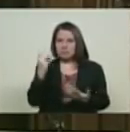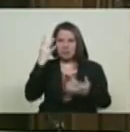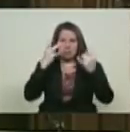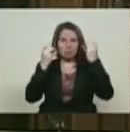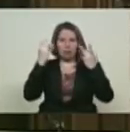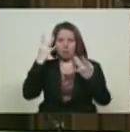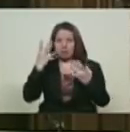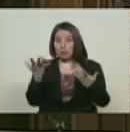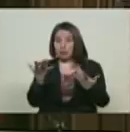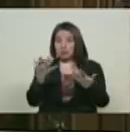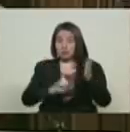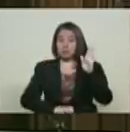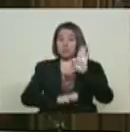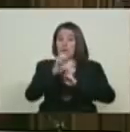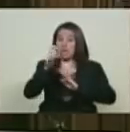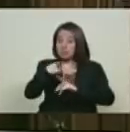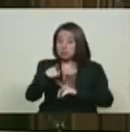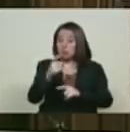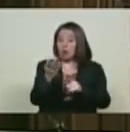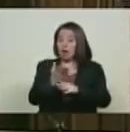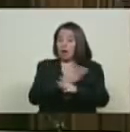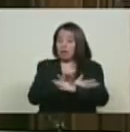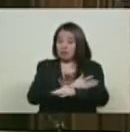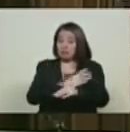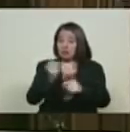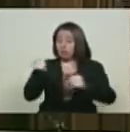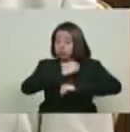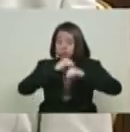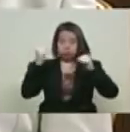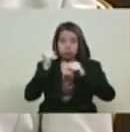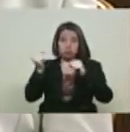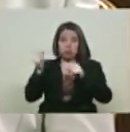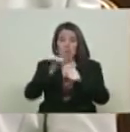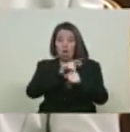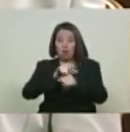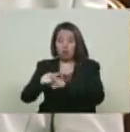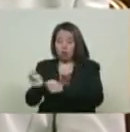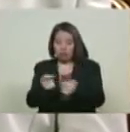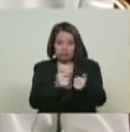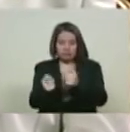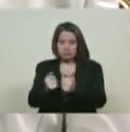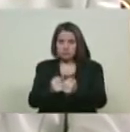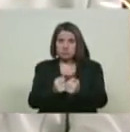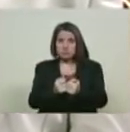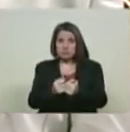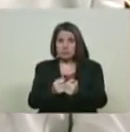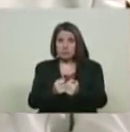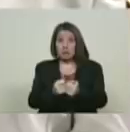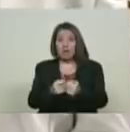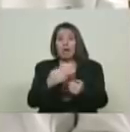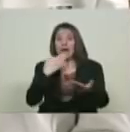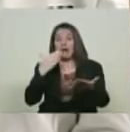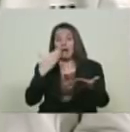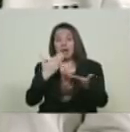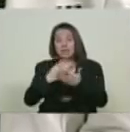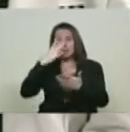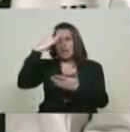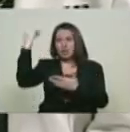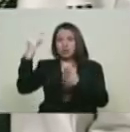hubieran tenido éxito con sus bombas, con sus drones, con su asesinato. Gracias a Dios estamos vivos y